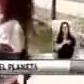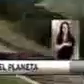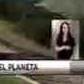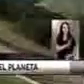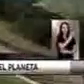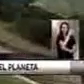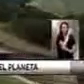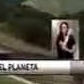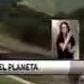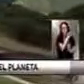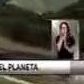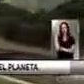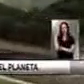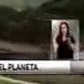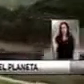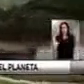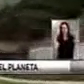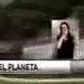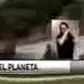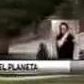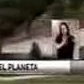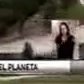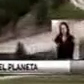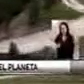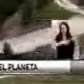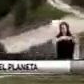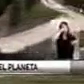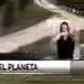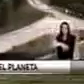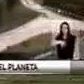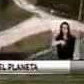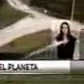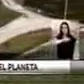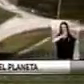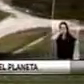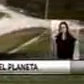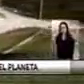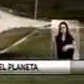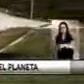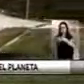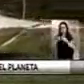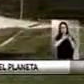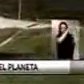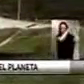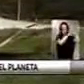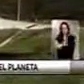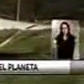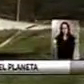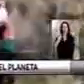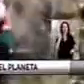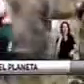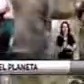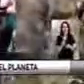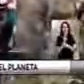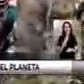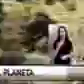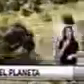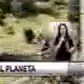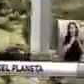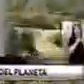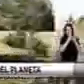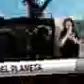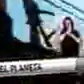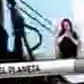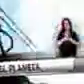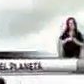árbol a árbol, porque es básicamente de montaña a montaña. De extensión son casi 3 kilómetros que se recorren